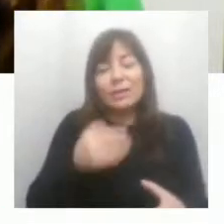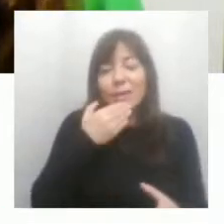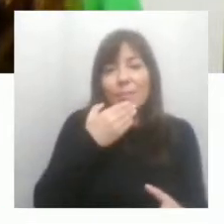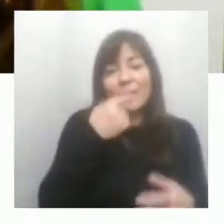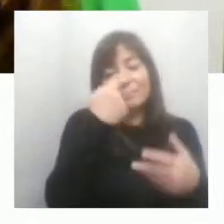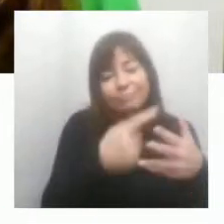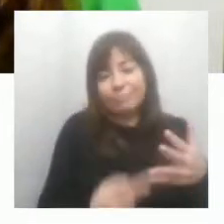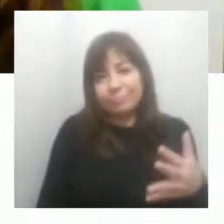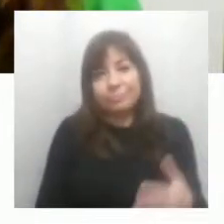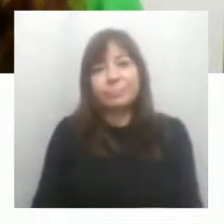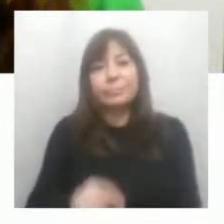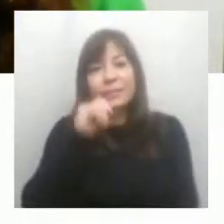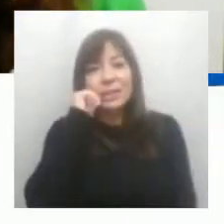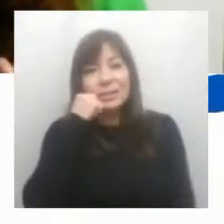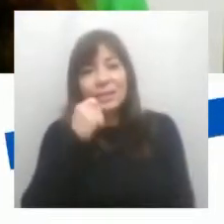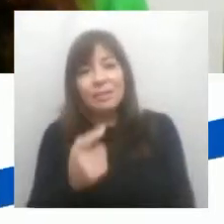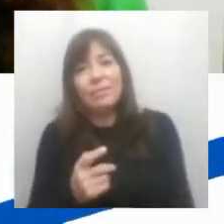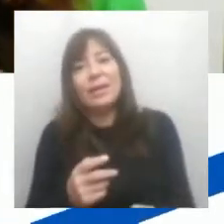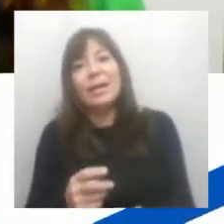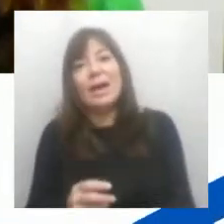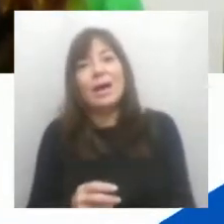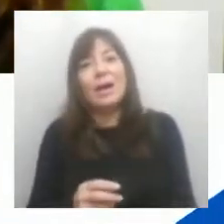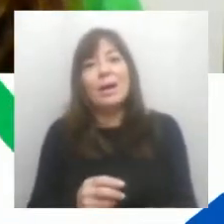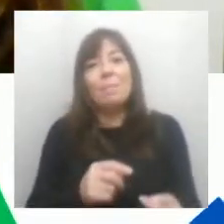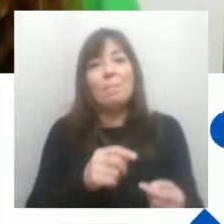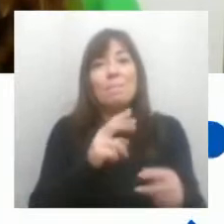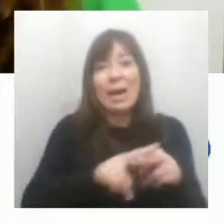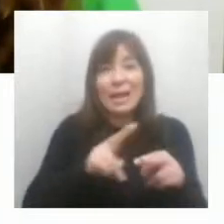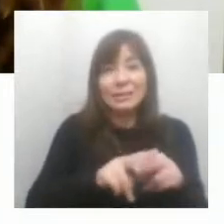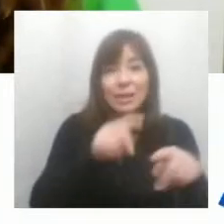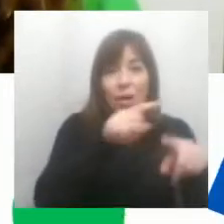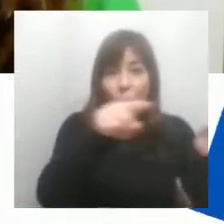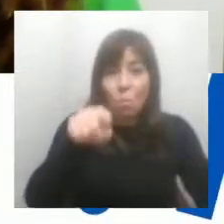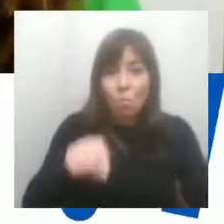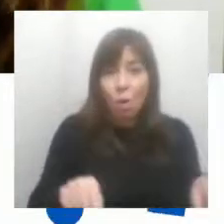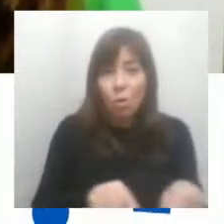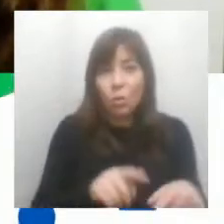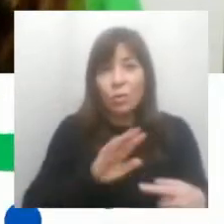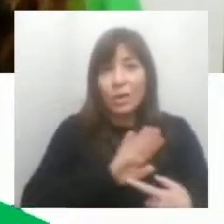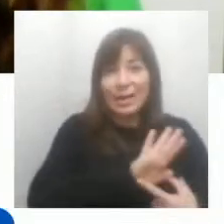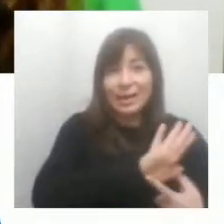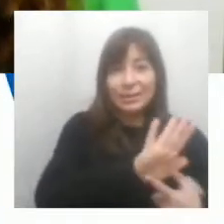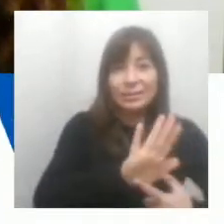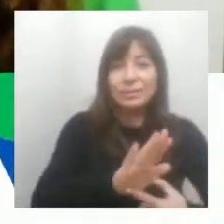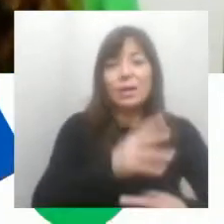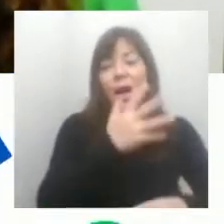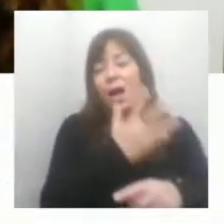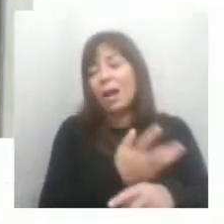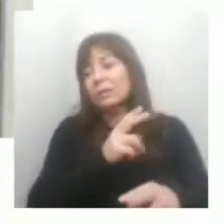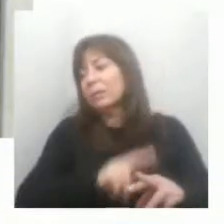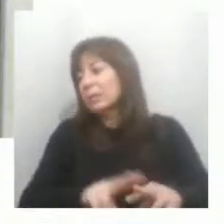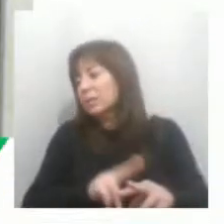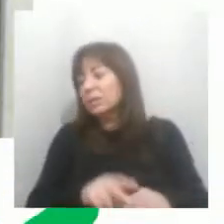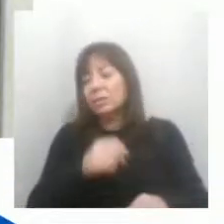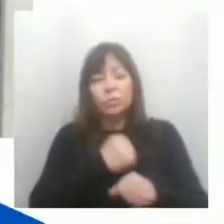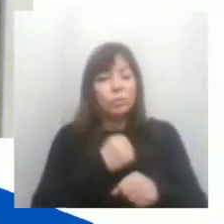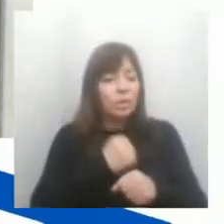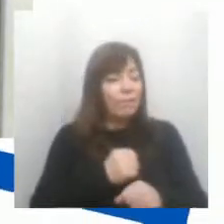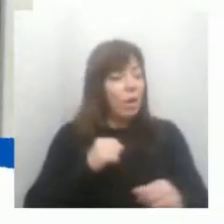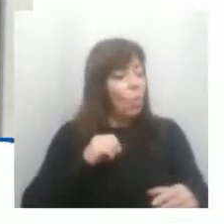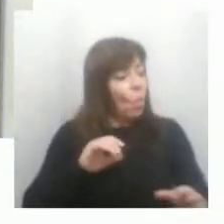Esto significa que para hacer un módulo, para crear este tipo de exhibiciones, hay que hacer un trabajo bastante